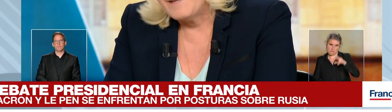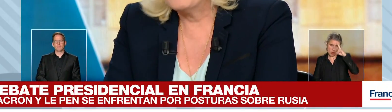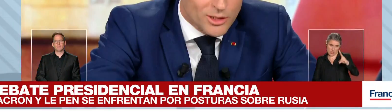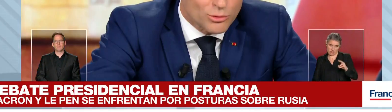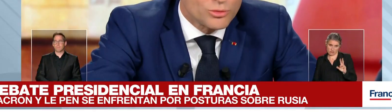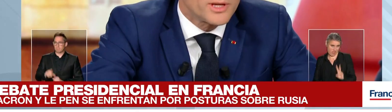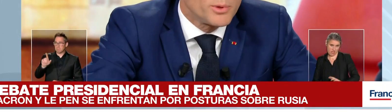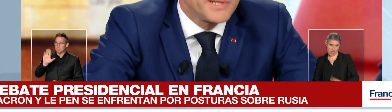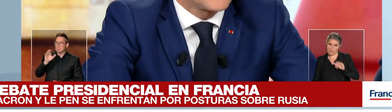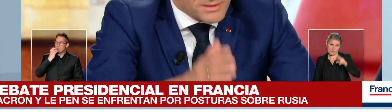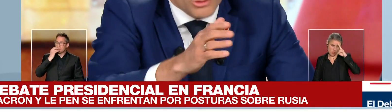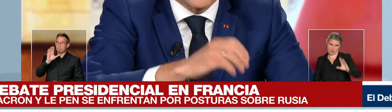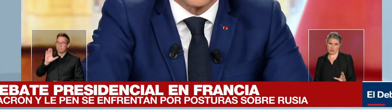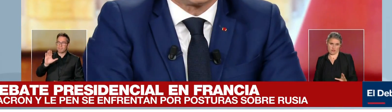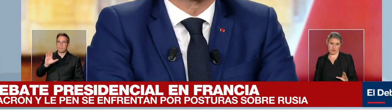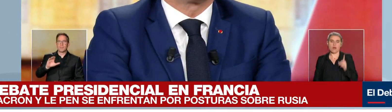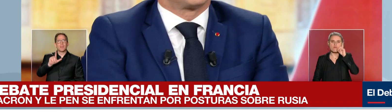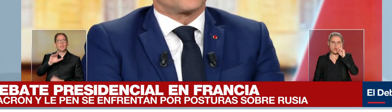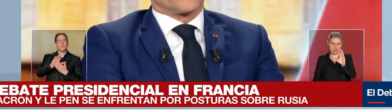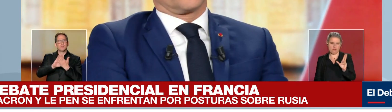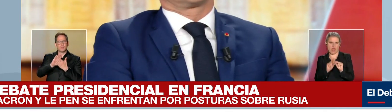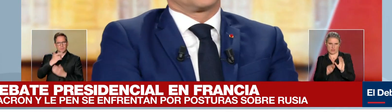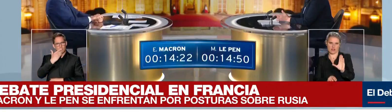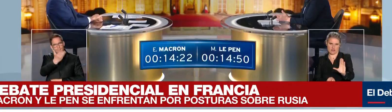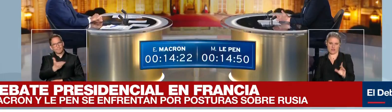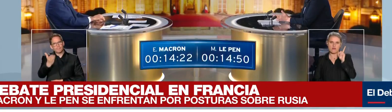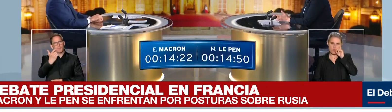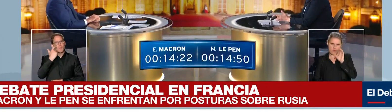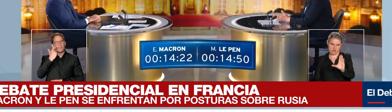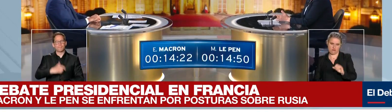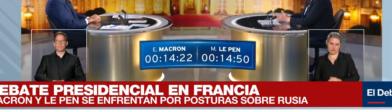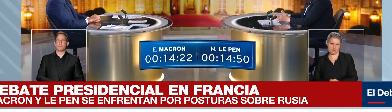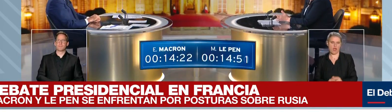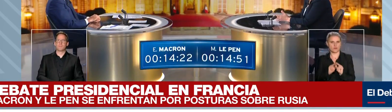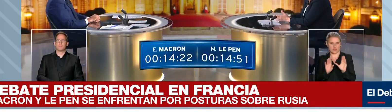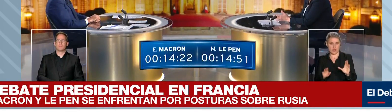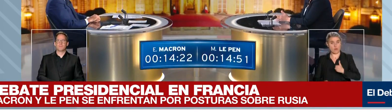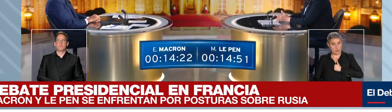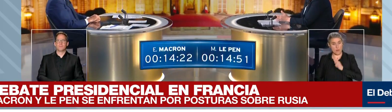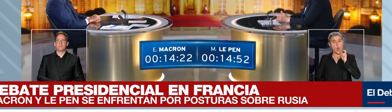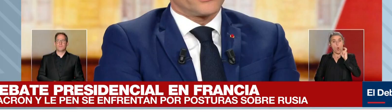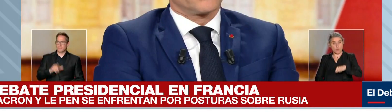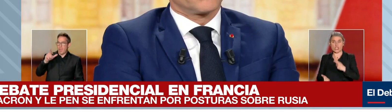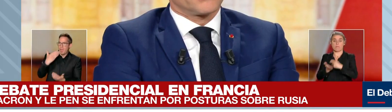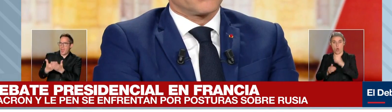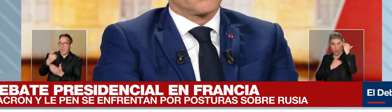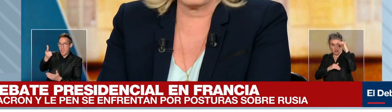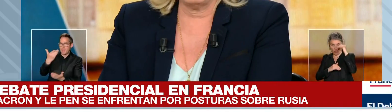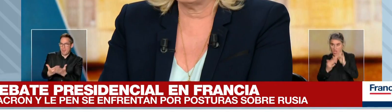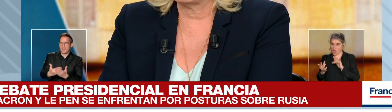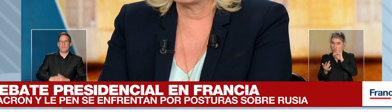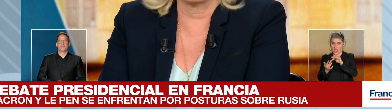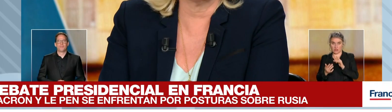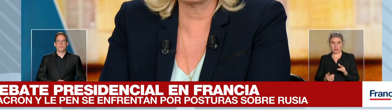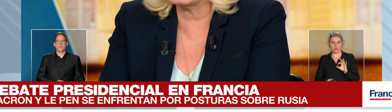falso y es bastante deshonesto. Hay que ser todo honesto. Eso es público. Entonces, ahí están para que se den cuenta. Porque yo me vi obligada a contratar este